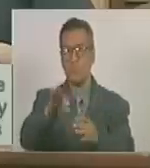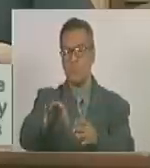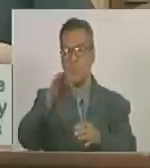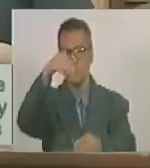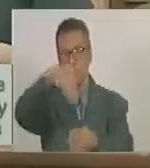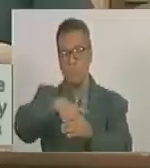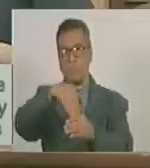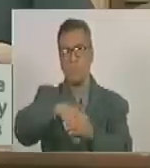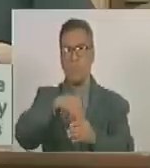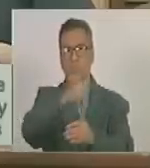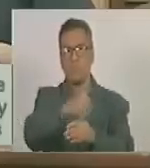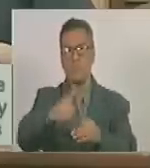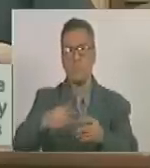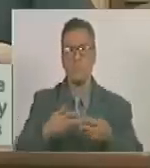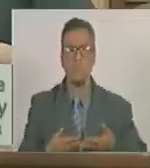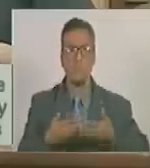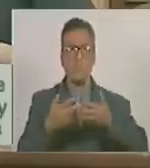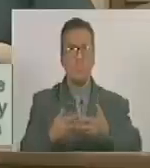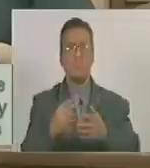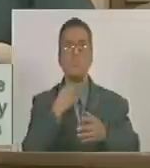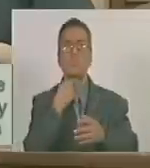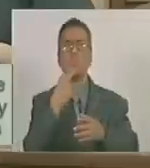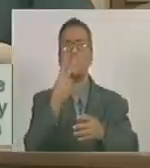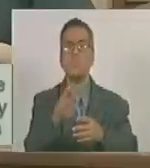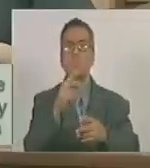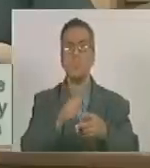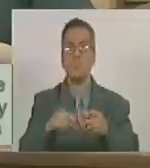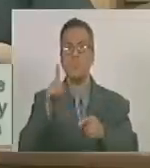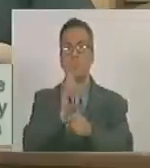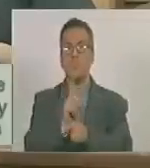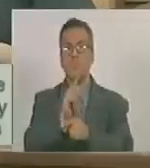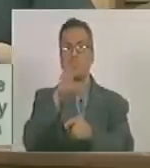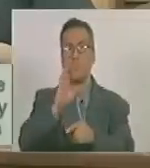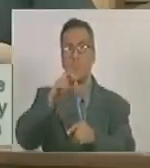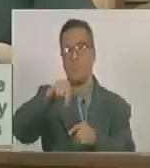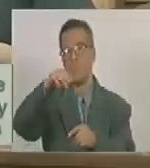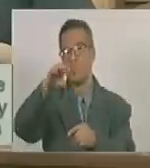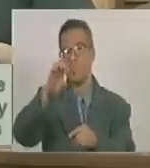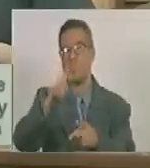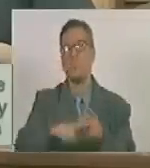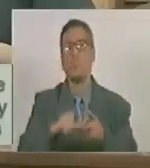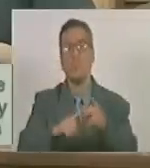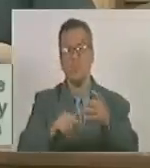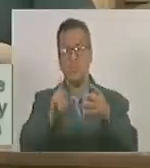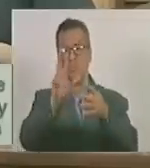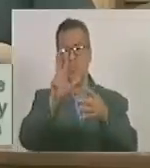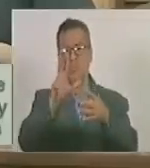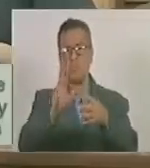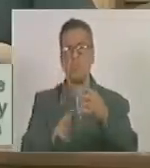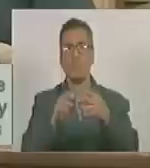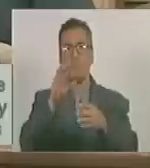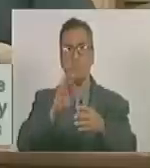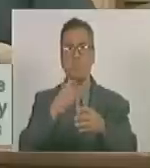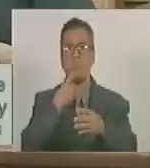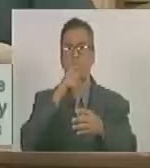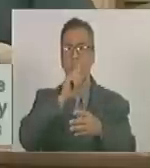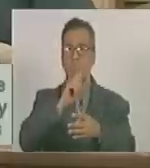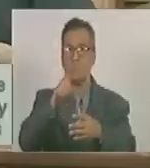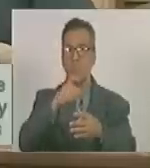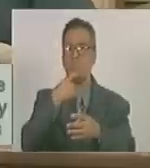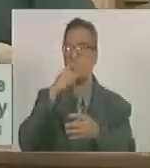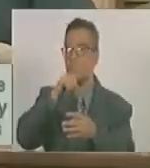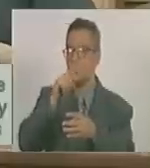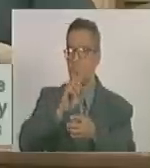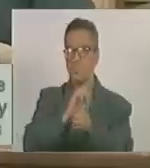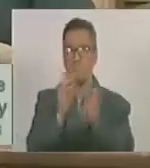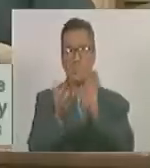y adjudicación de las vocerías de las unidades del Consejo Comunal. 3. Censo demográfico de la